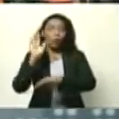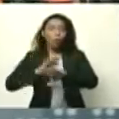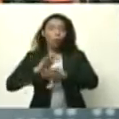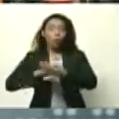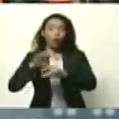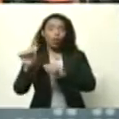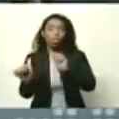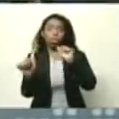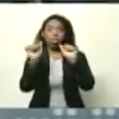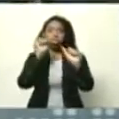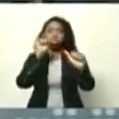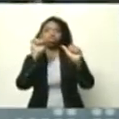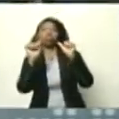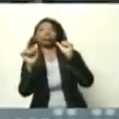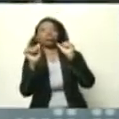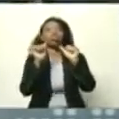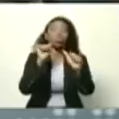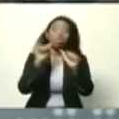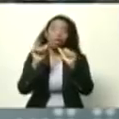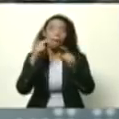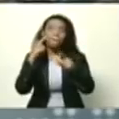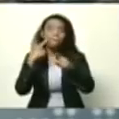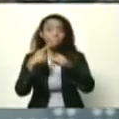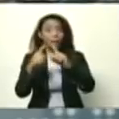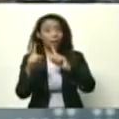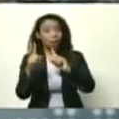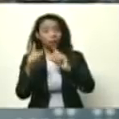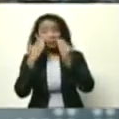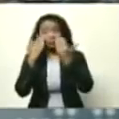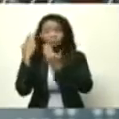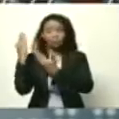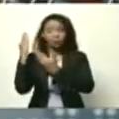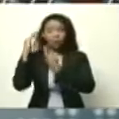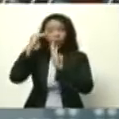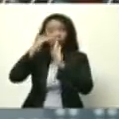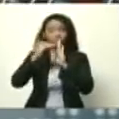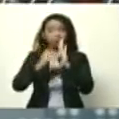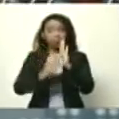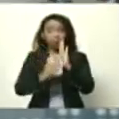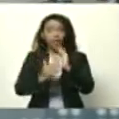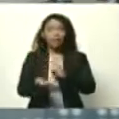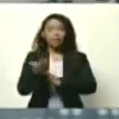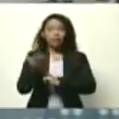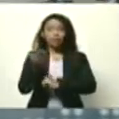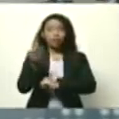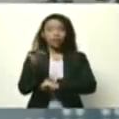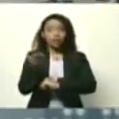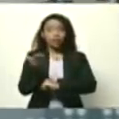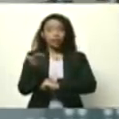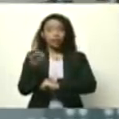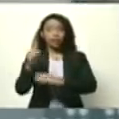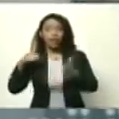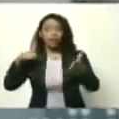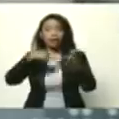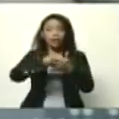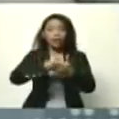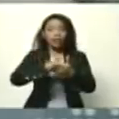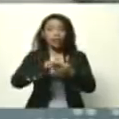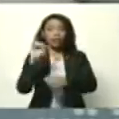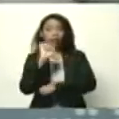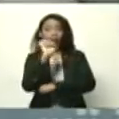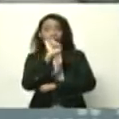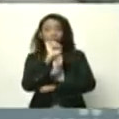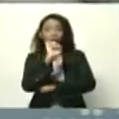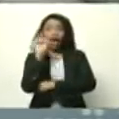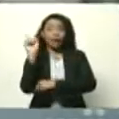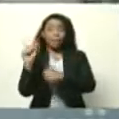ingesta alcohólica. Pero sin embargo, tuvimos una disminución muy importante de accidentes de tránsito, que es